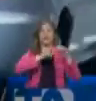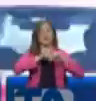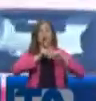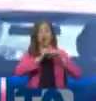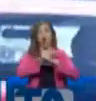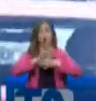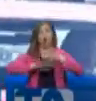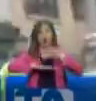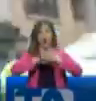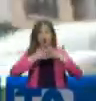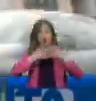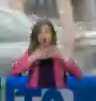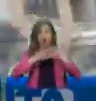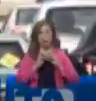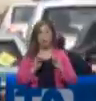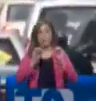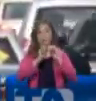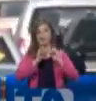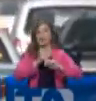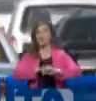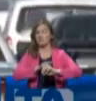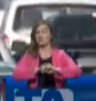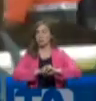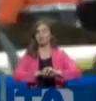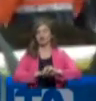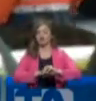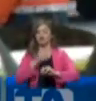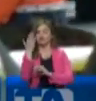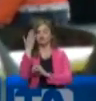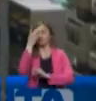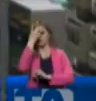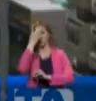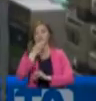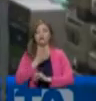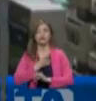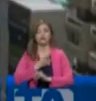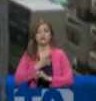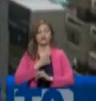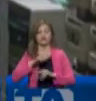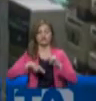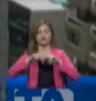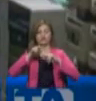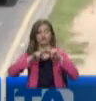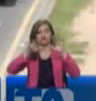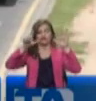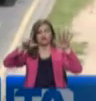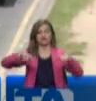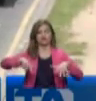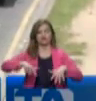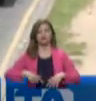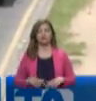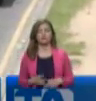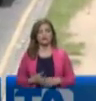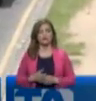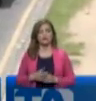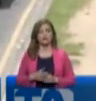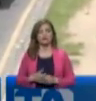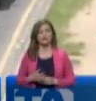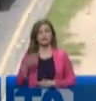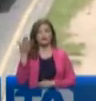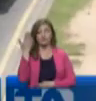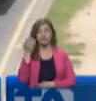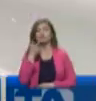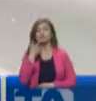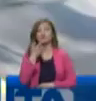la administración del alcalde Jorge Yunda. Se estima que las obras tengan una duración de 7 meses. Según el burgomaestre,